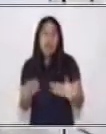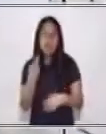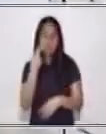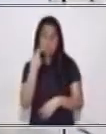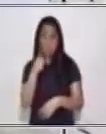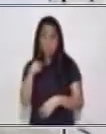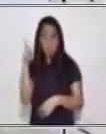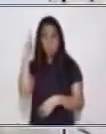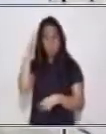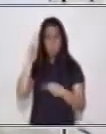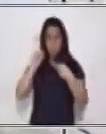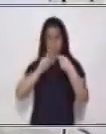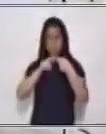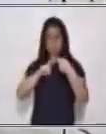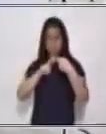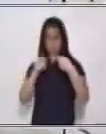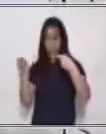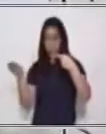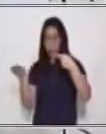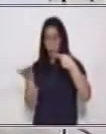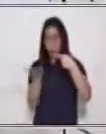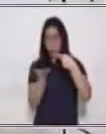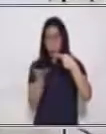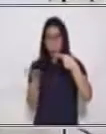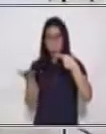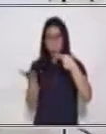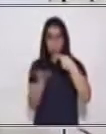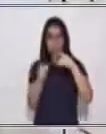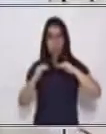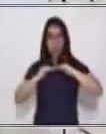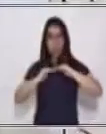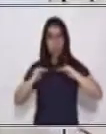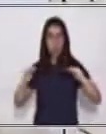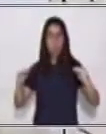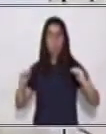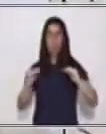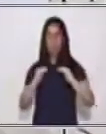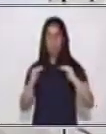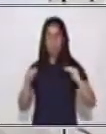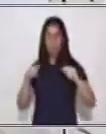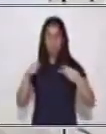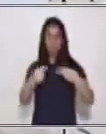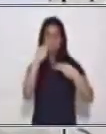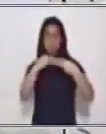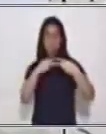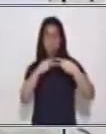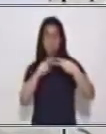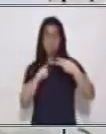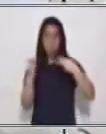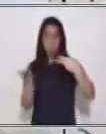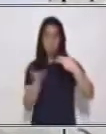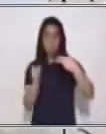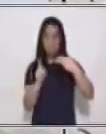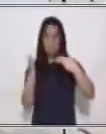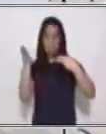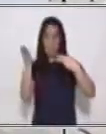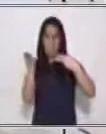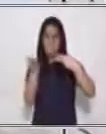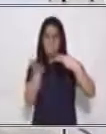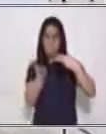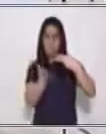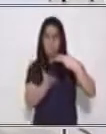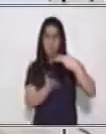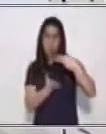es horizontal, sino que inclinado. Podemos observar la figura inclinado